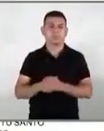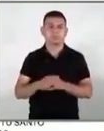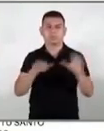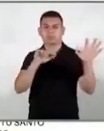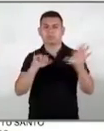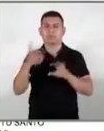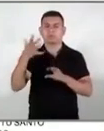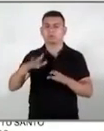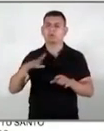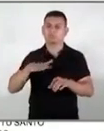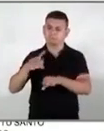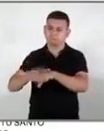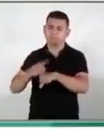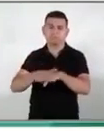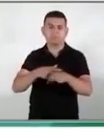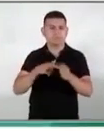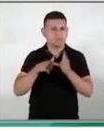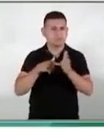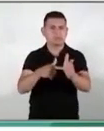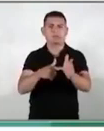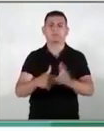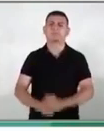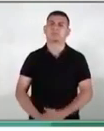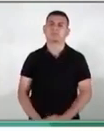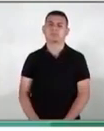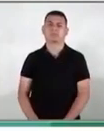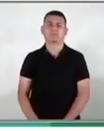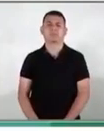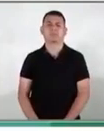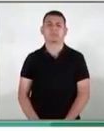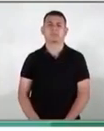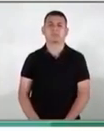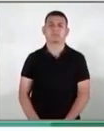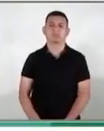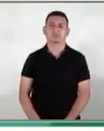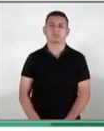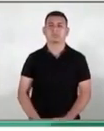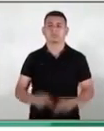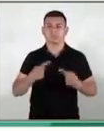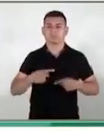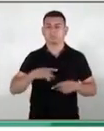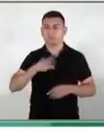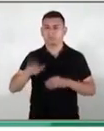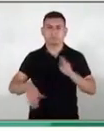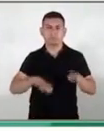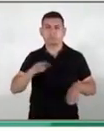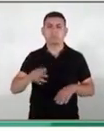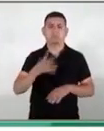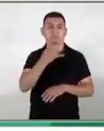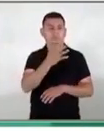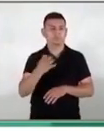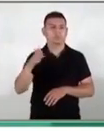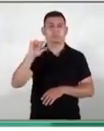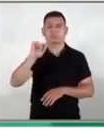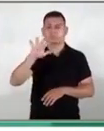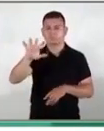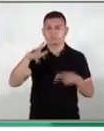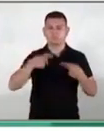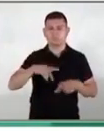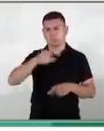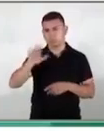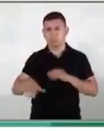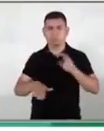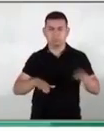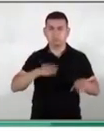610 casos activos. En relación a las defunciones, de las 475